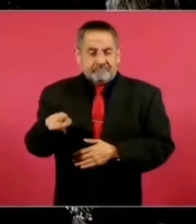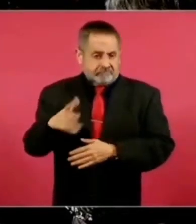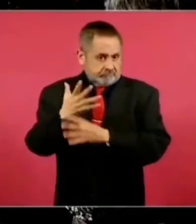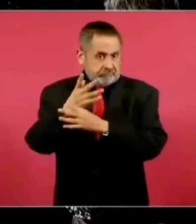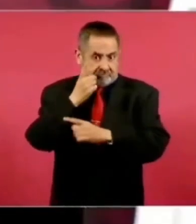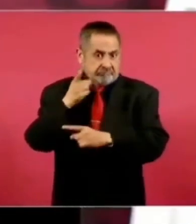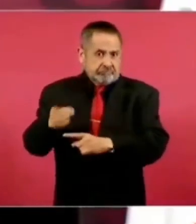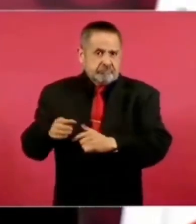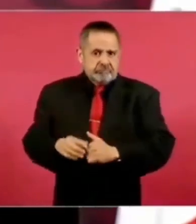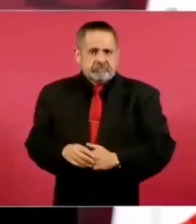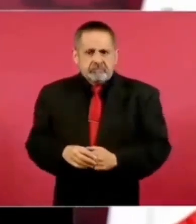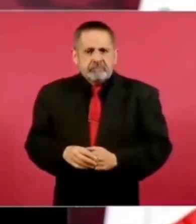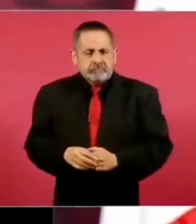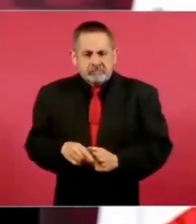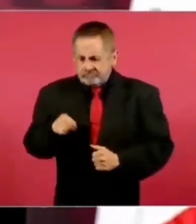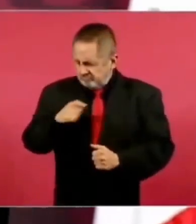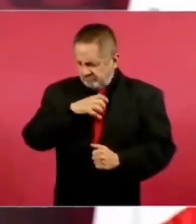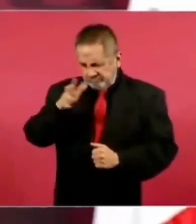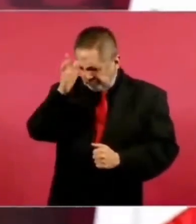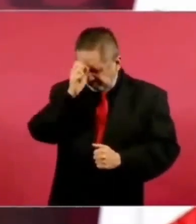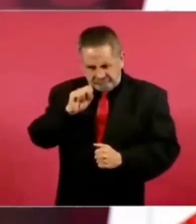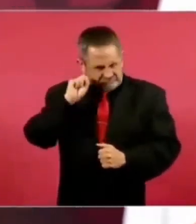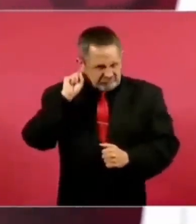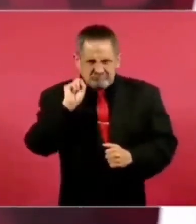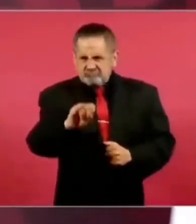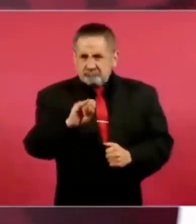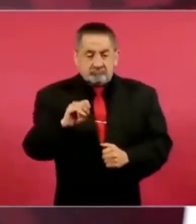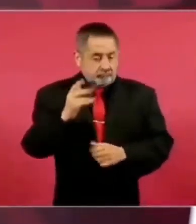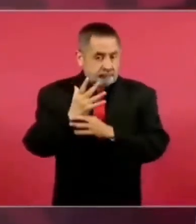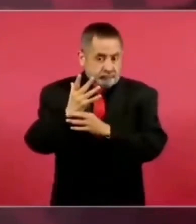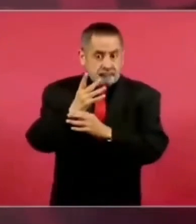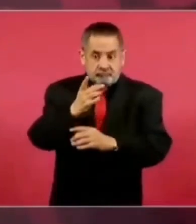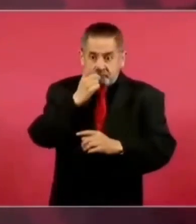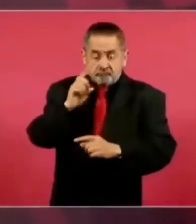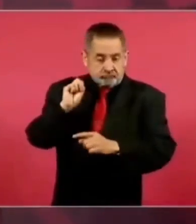decía que estaba de acuerdo